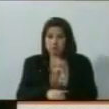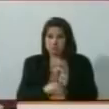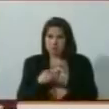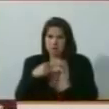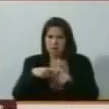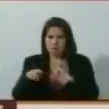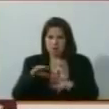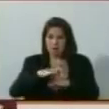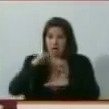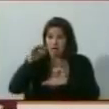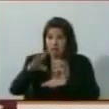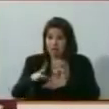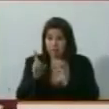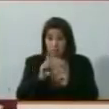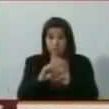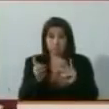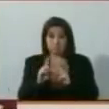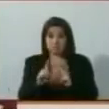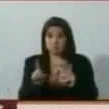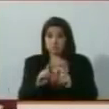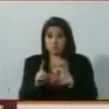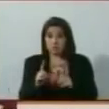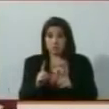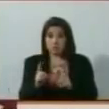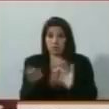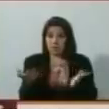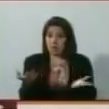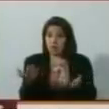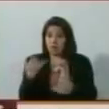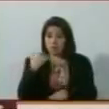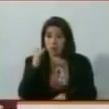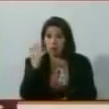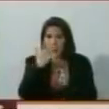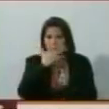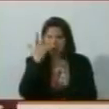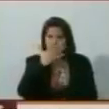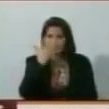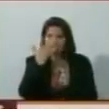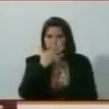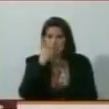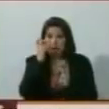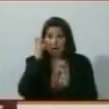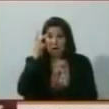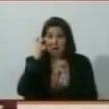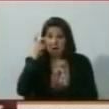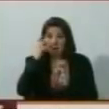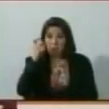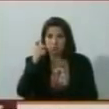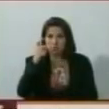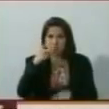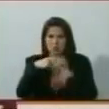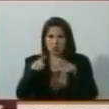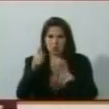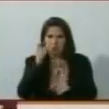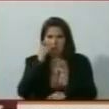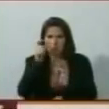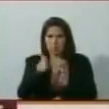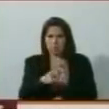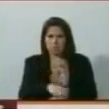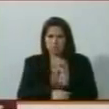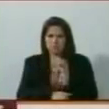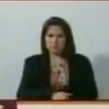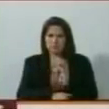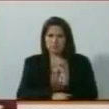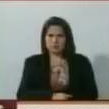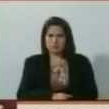dejar. El que tenga dudas, escuche al señor este Bromfrey, que es lo que dice. Vamos